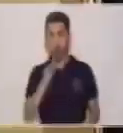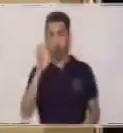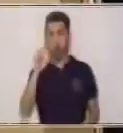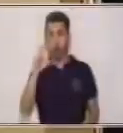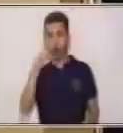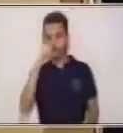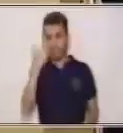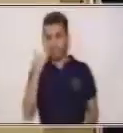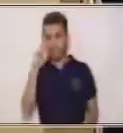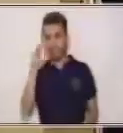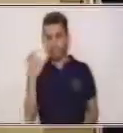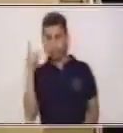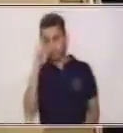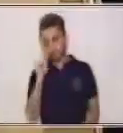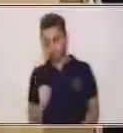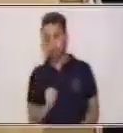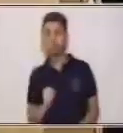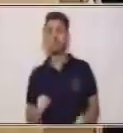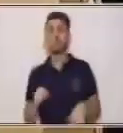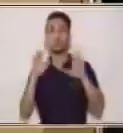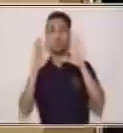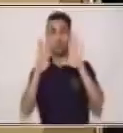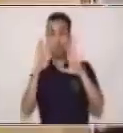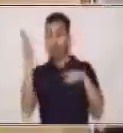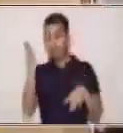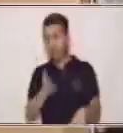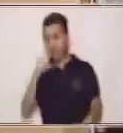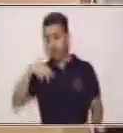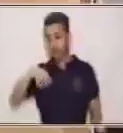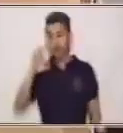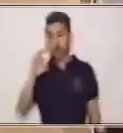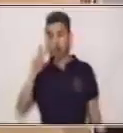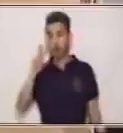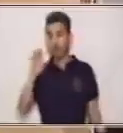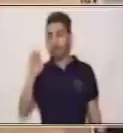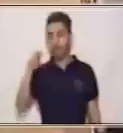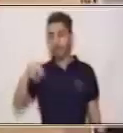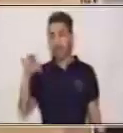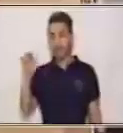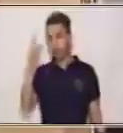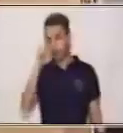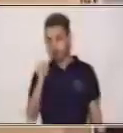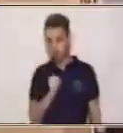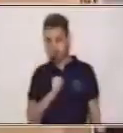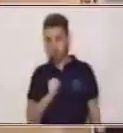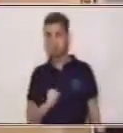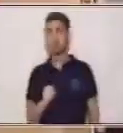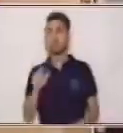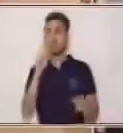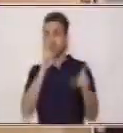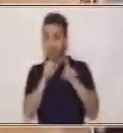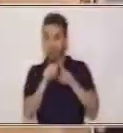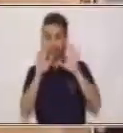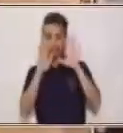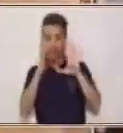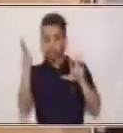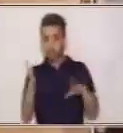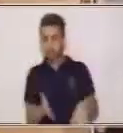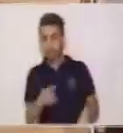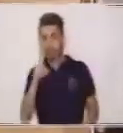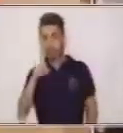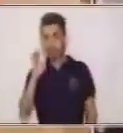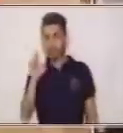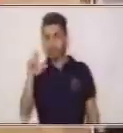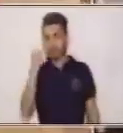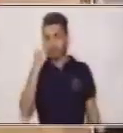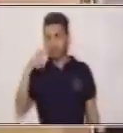por 10/10. Excelente. Ahora, esto me muestra cómo puedo yo formar